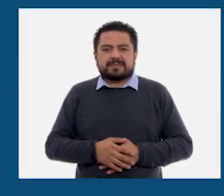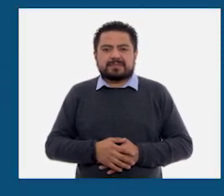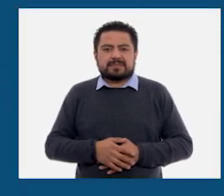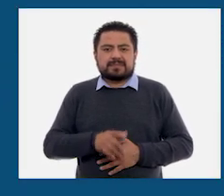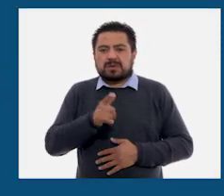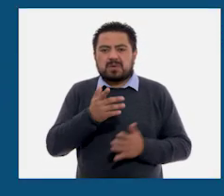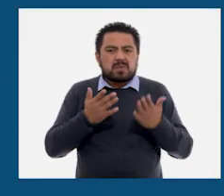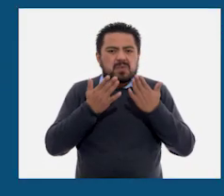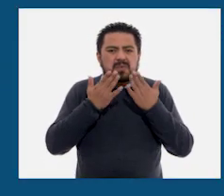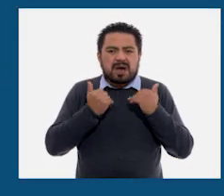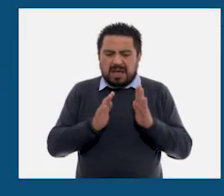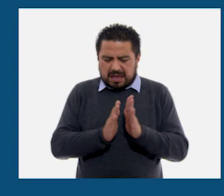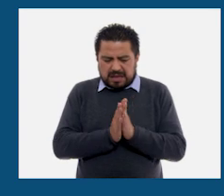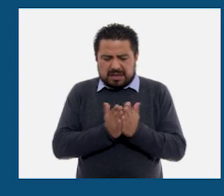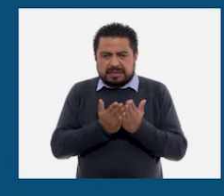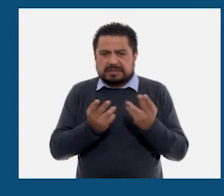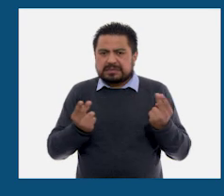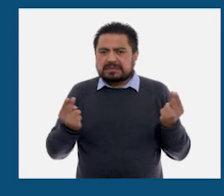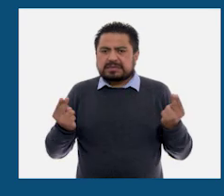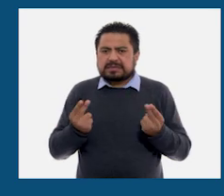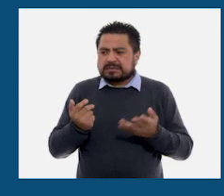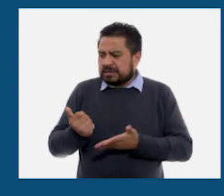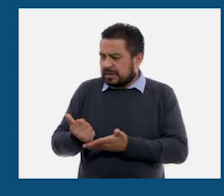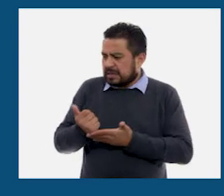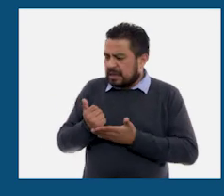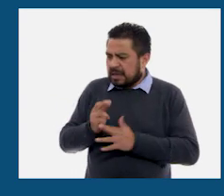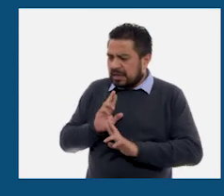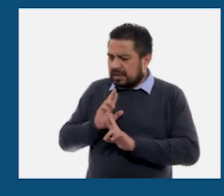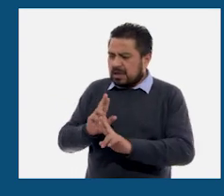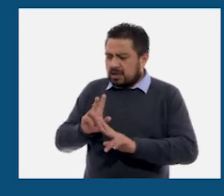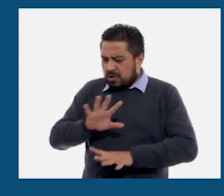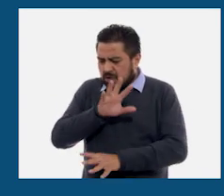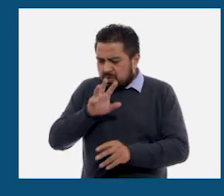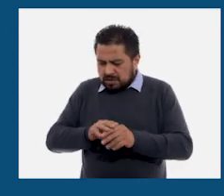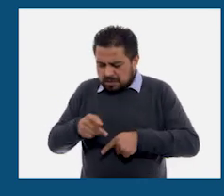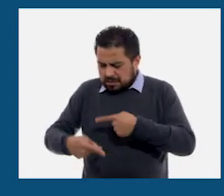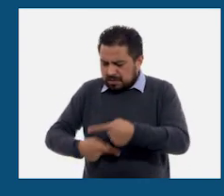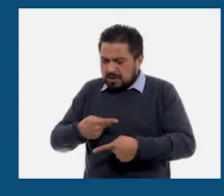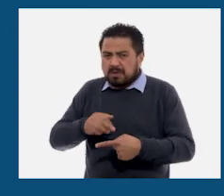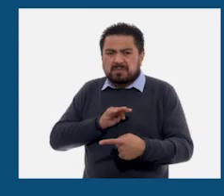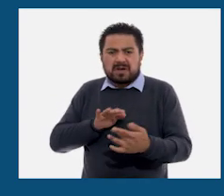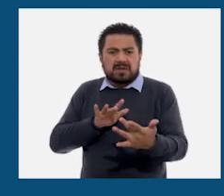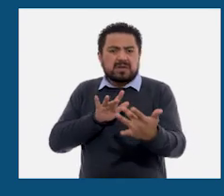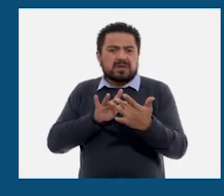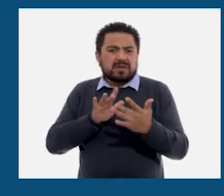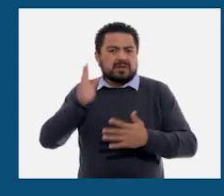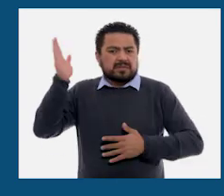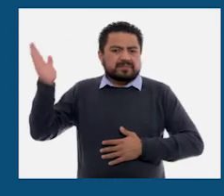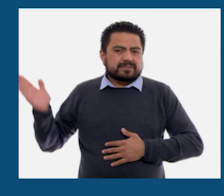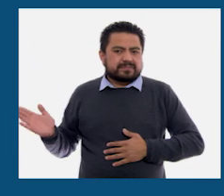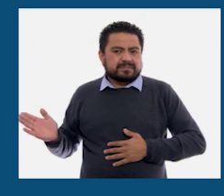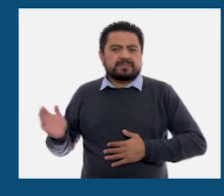Si no tienes el libro de texto o necesitas ayuda para responder las preguntas, contáctanos.